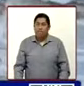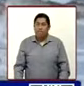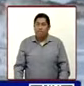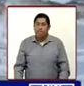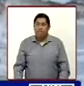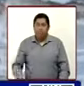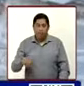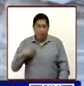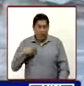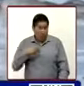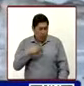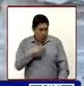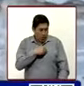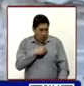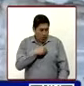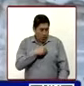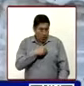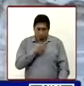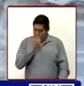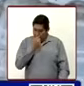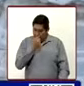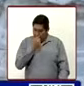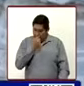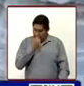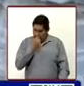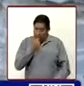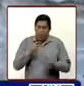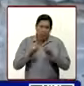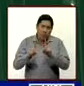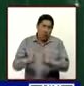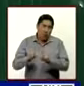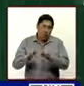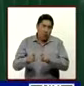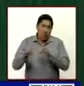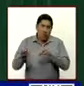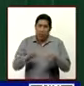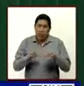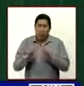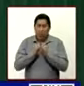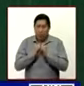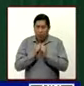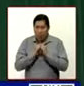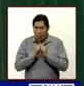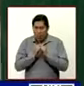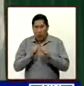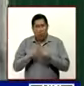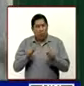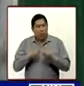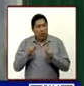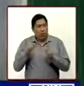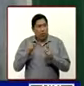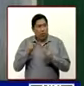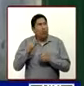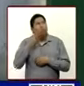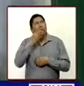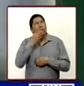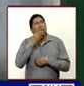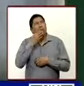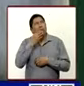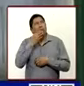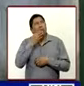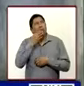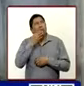Nosotros hemos mandado al colegio, siempre también sabe venir, a ese rato siempre acompañamos, pero ese día no sé de cómo